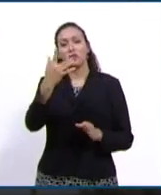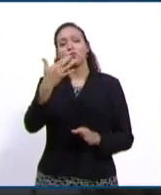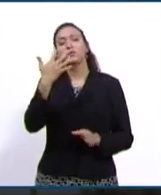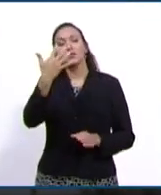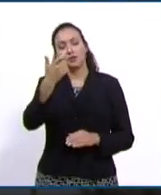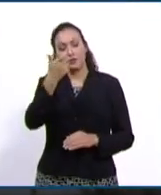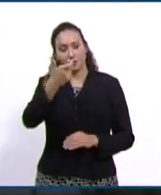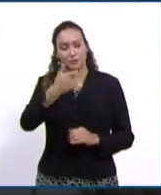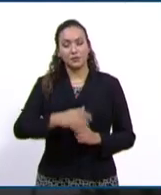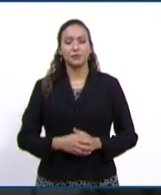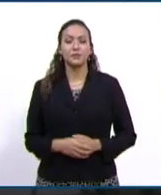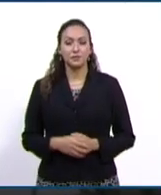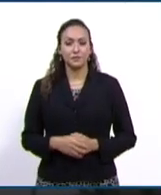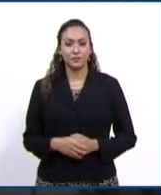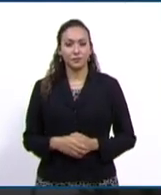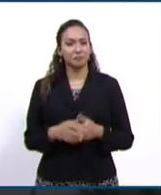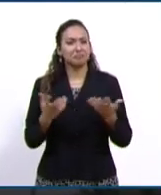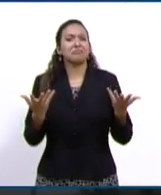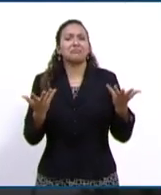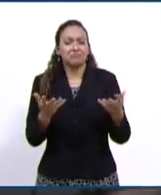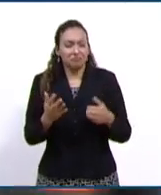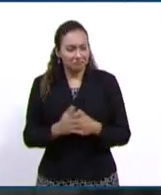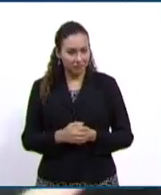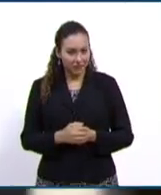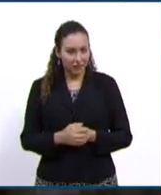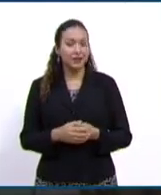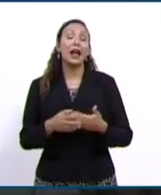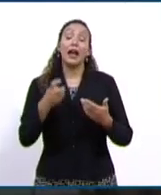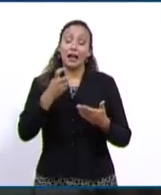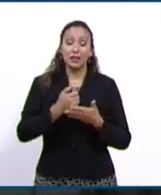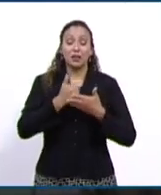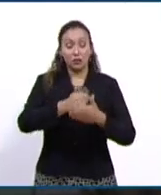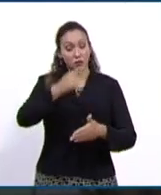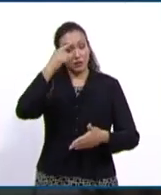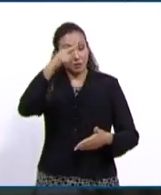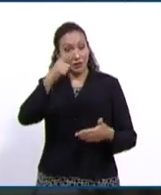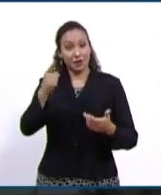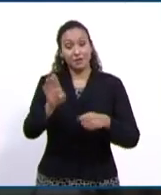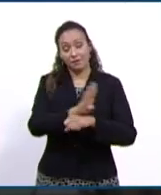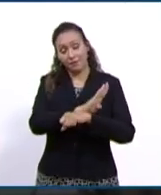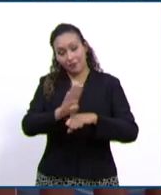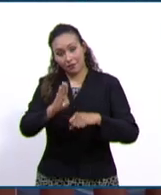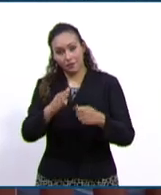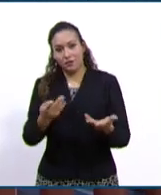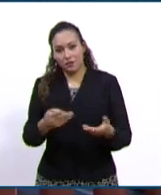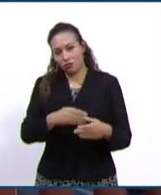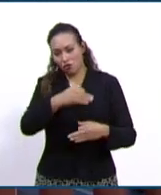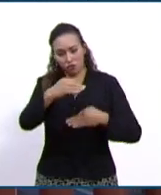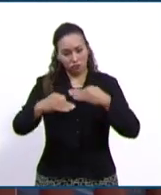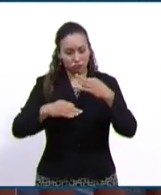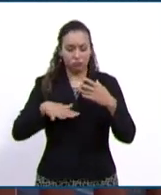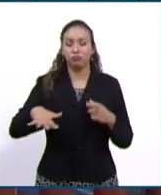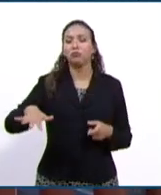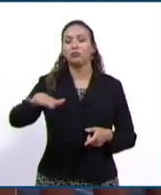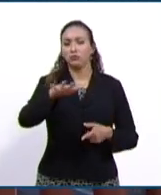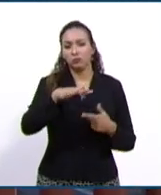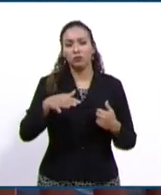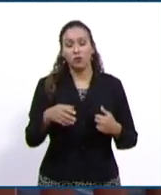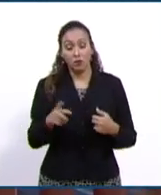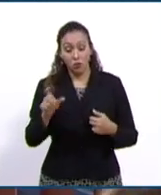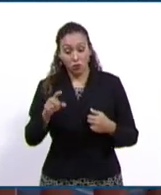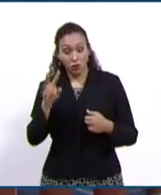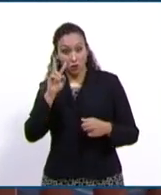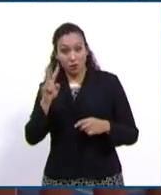970.472.255 pesos. Las medidas que habrán de instrumentarse garantizarán en todo momento las condiciones necesarias que aseguren el cumplimiento